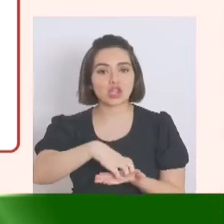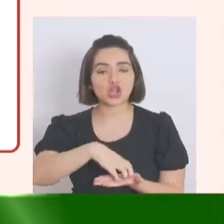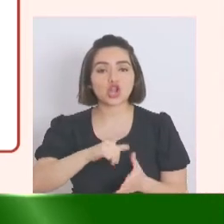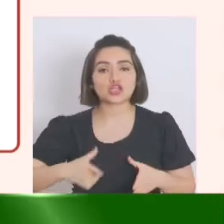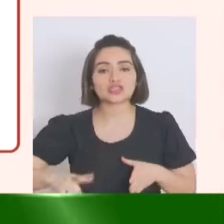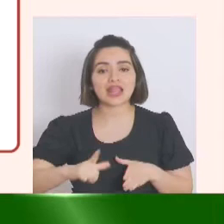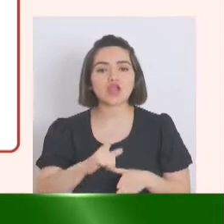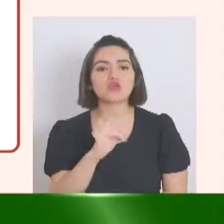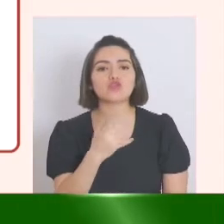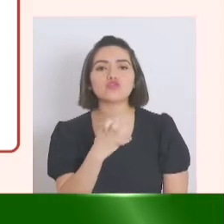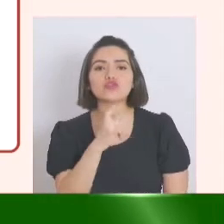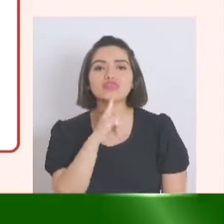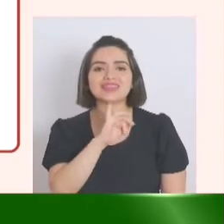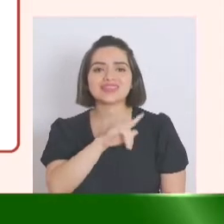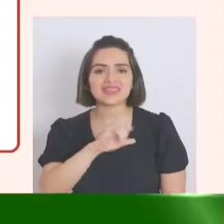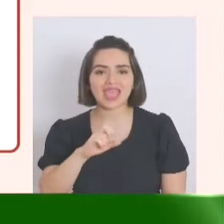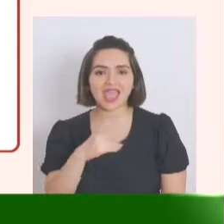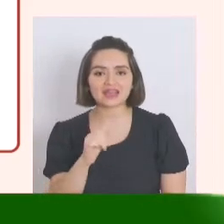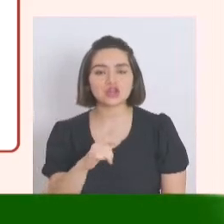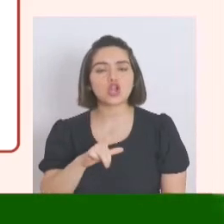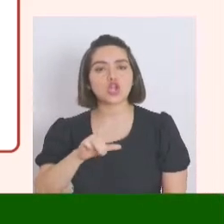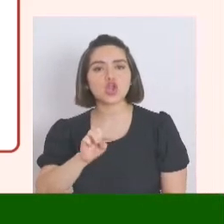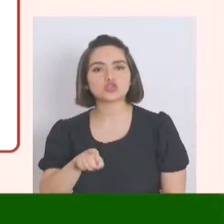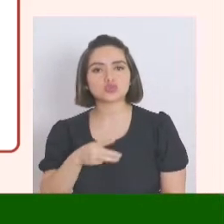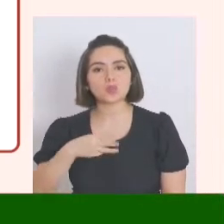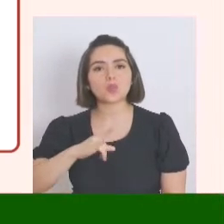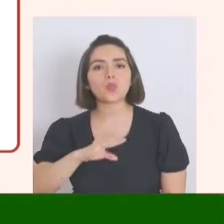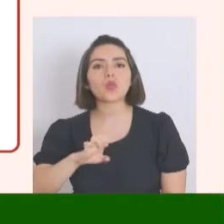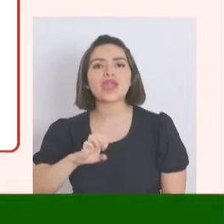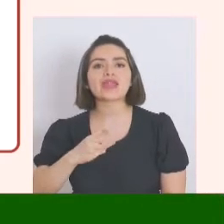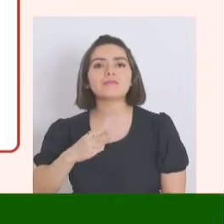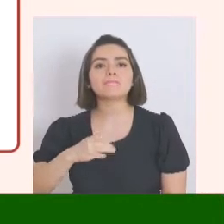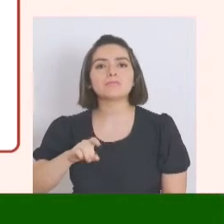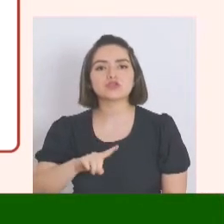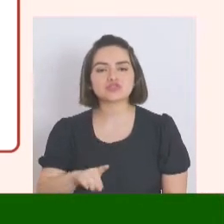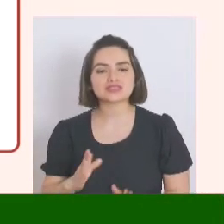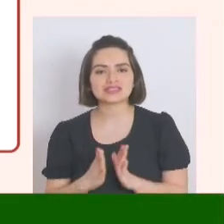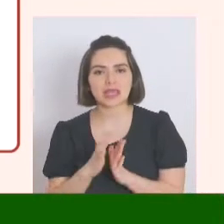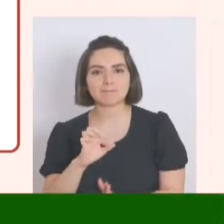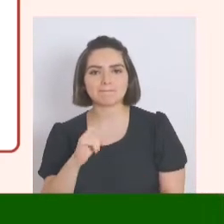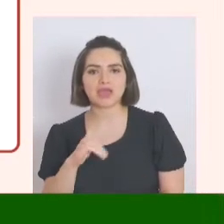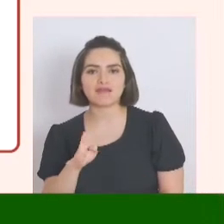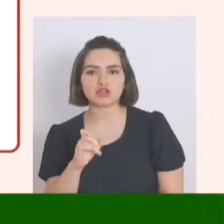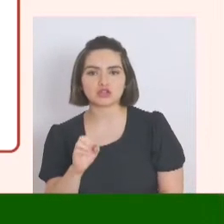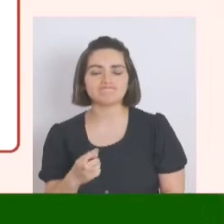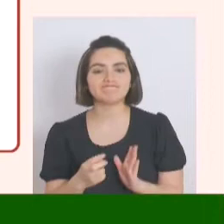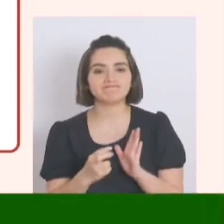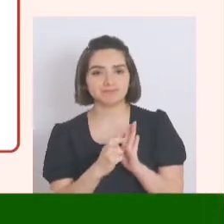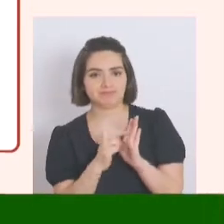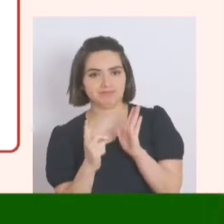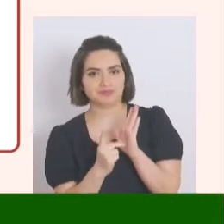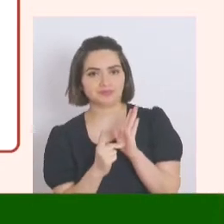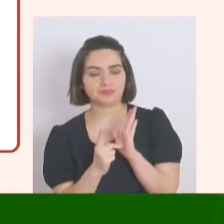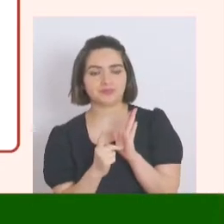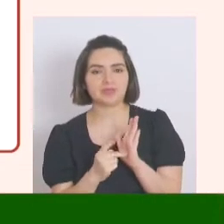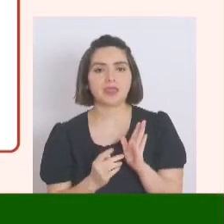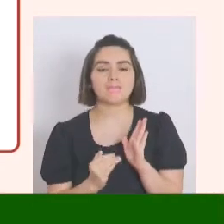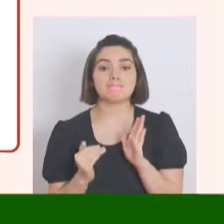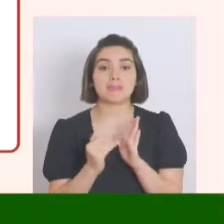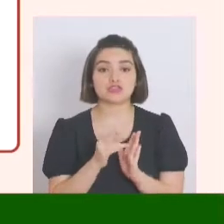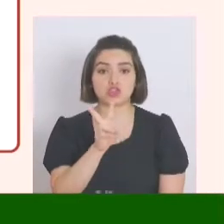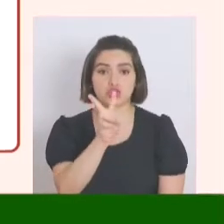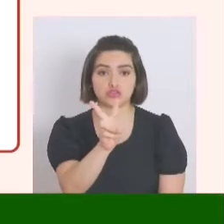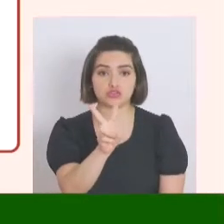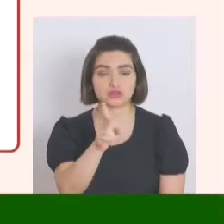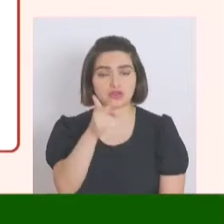de Frutillar, Los Muermos y San Pablo. Retroceden a transición. Quisiera recordar